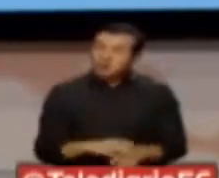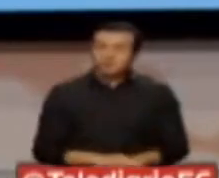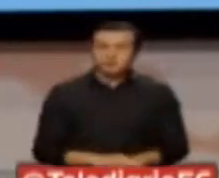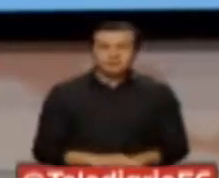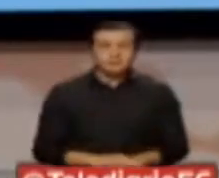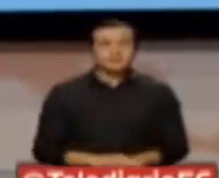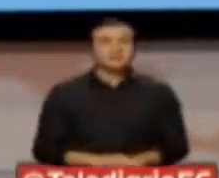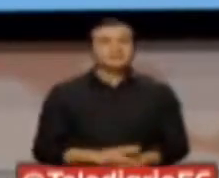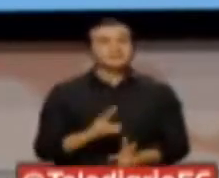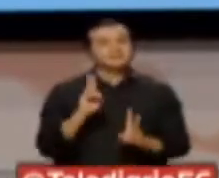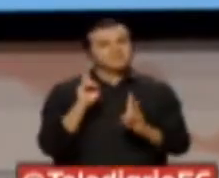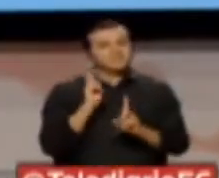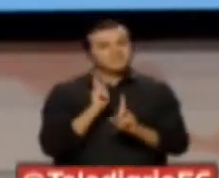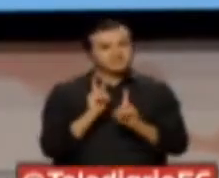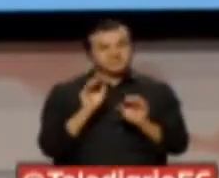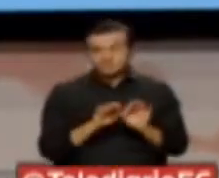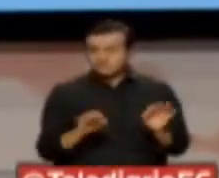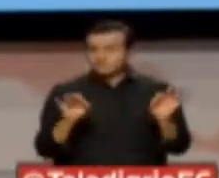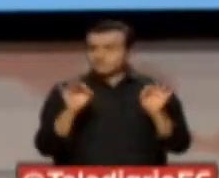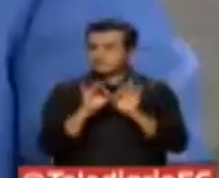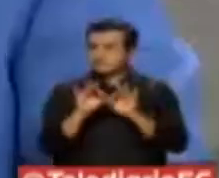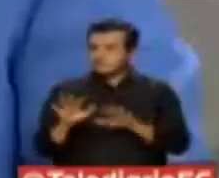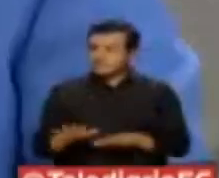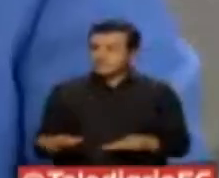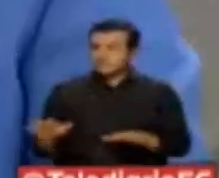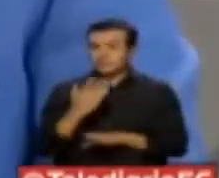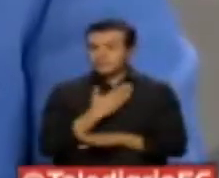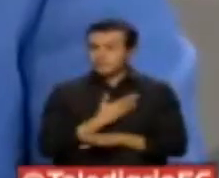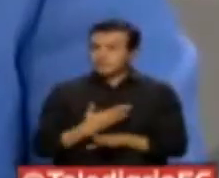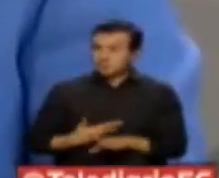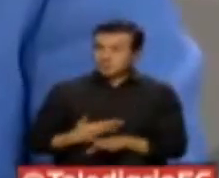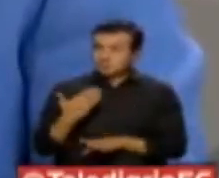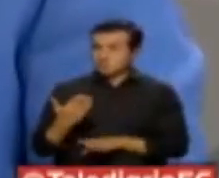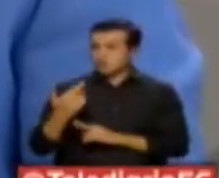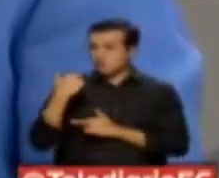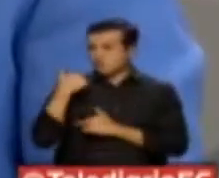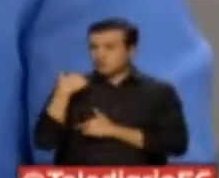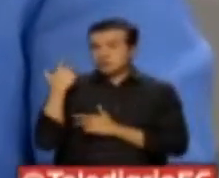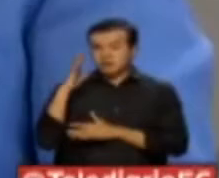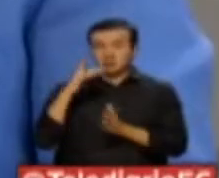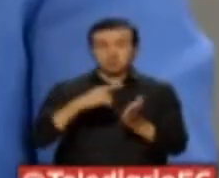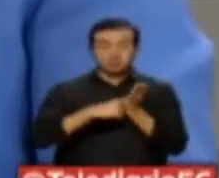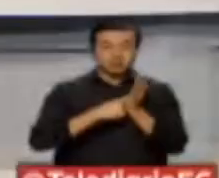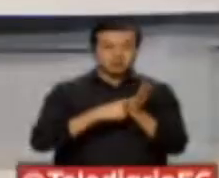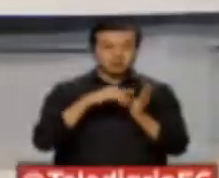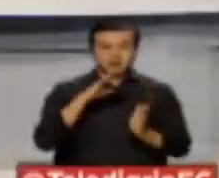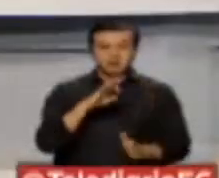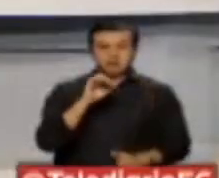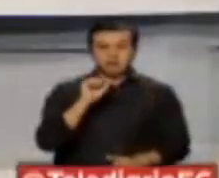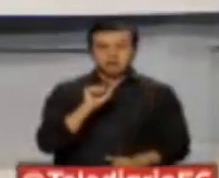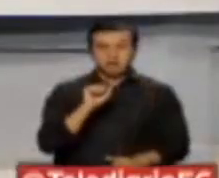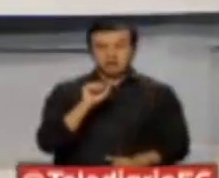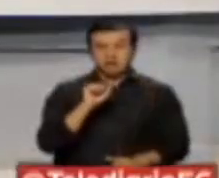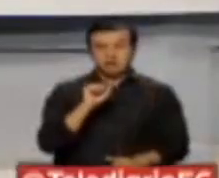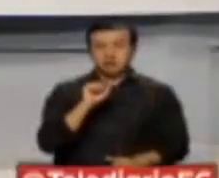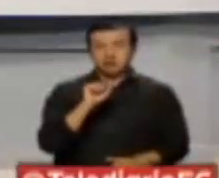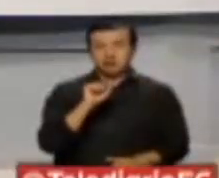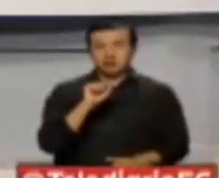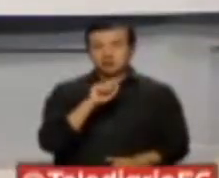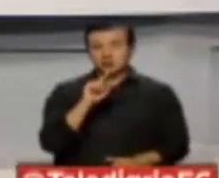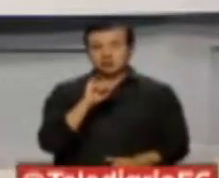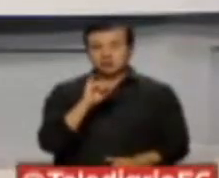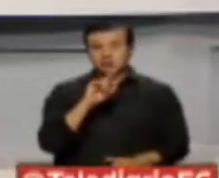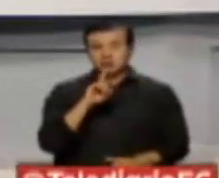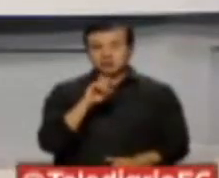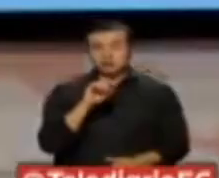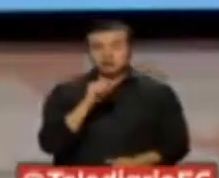son temas muy importantes extra en el terreno del ejecutivo definitivamente nos hemos reunido con tarcísio granizo el ministro ambiente está haciendo un excelente trabajo